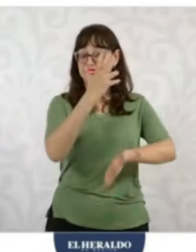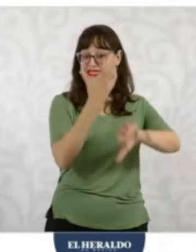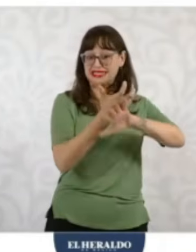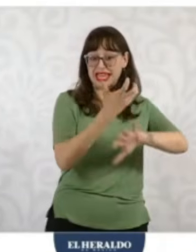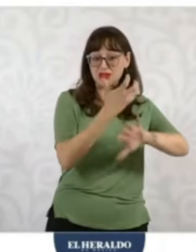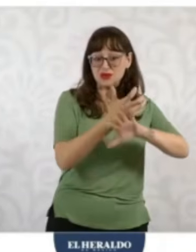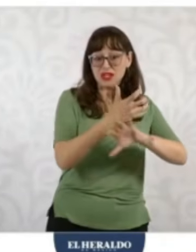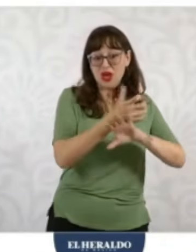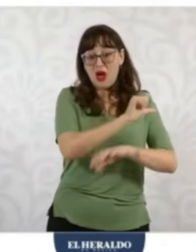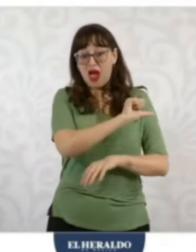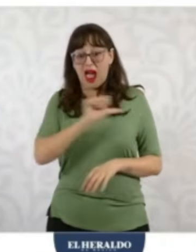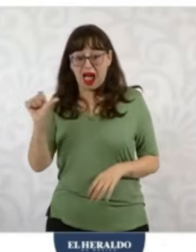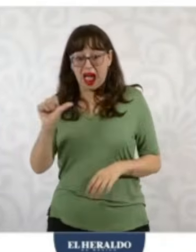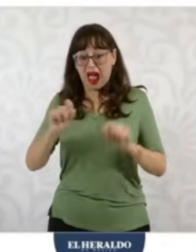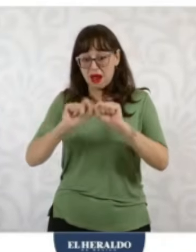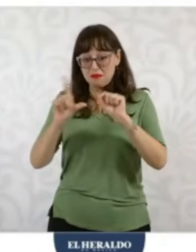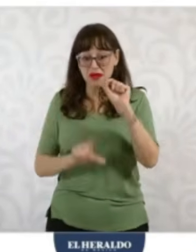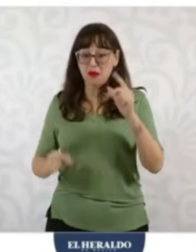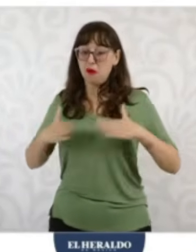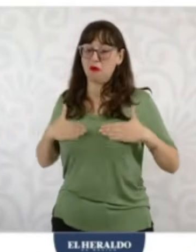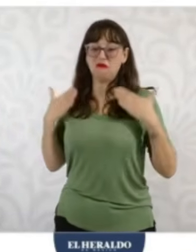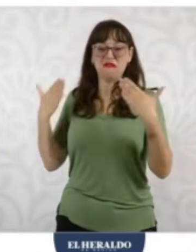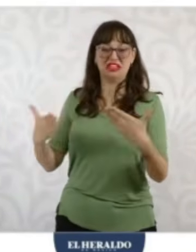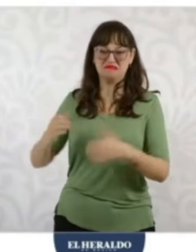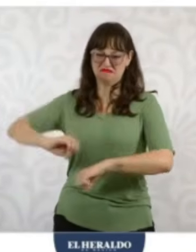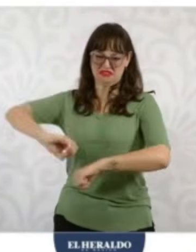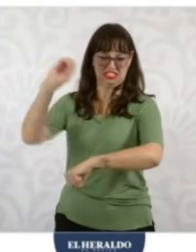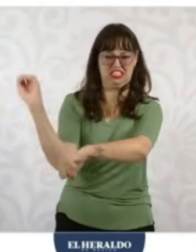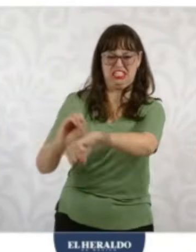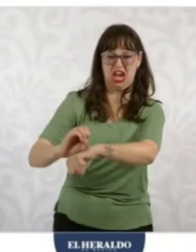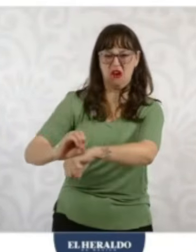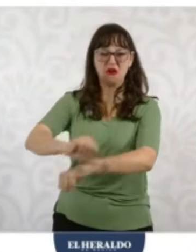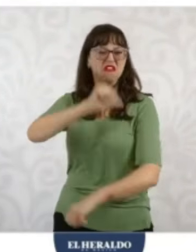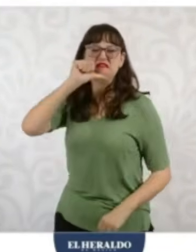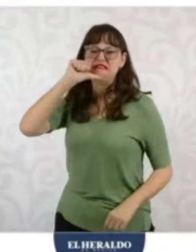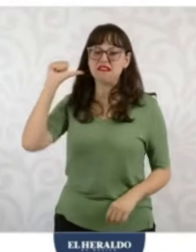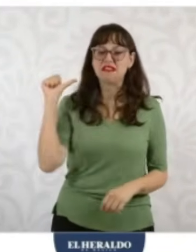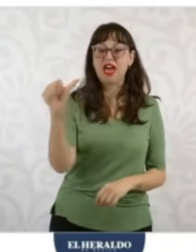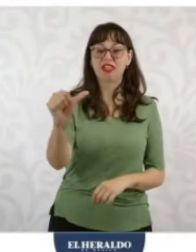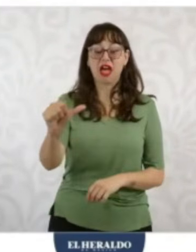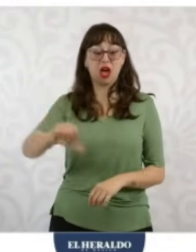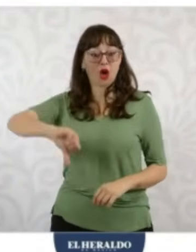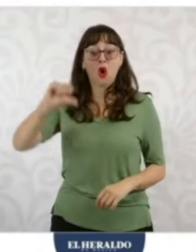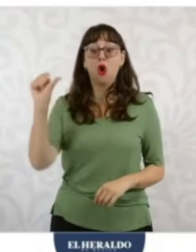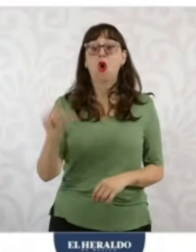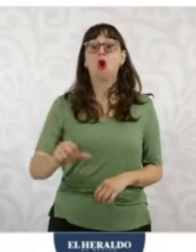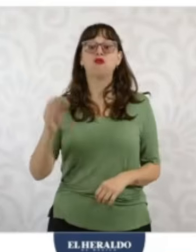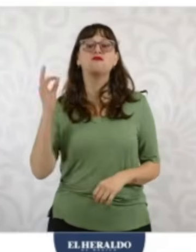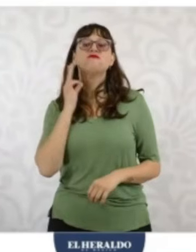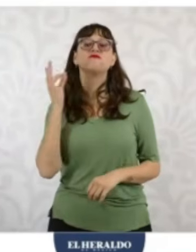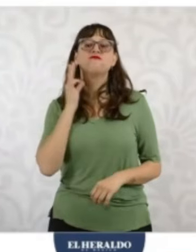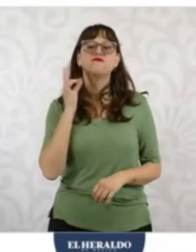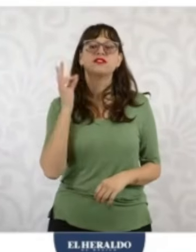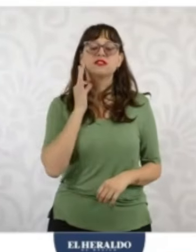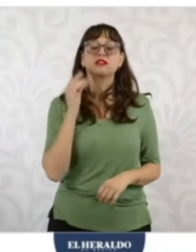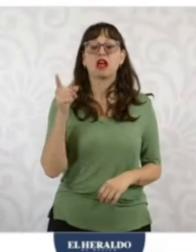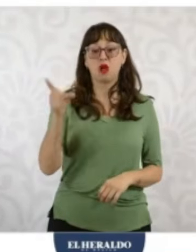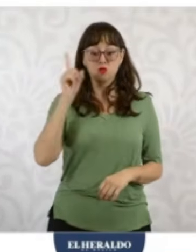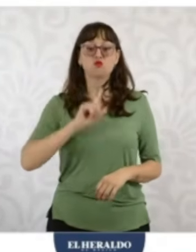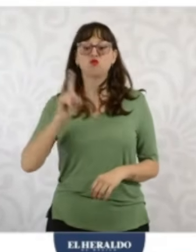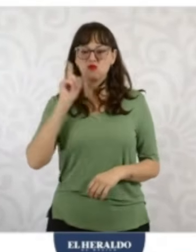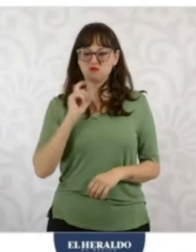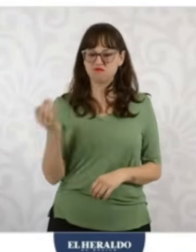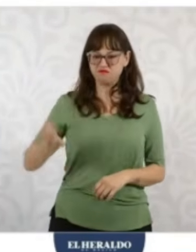le tiene ninguna confianza al gobierno de México, hoy la fiscal general de la República, Ernestina Godoy, se encargó de